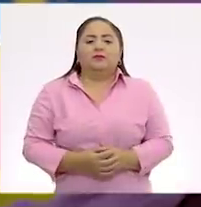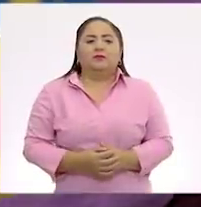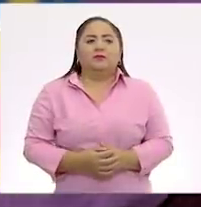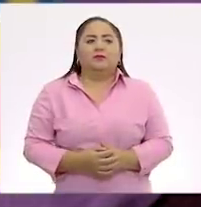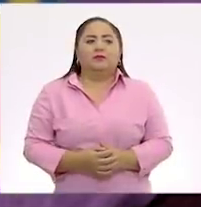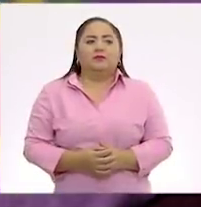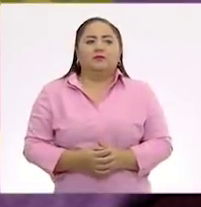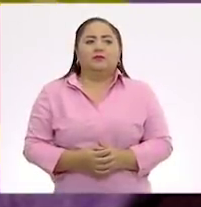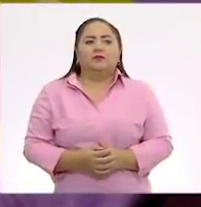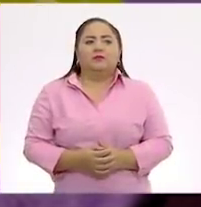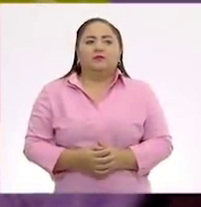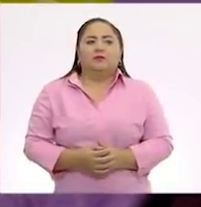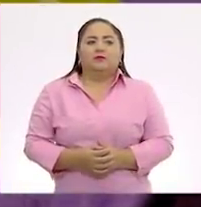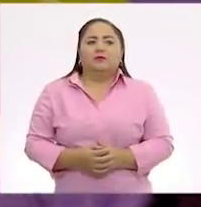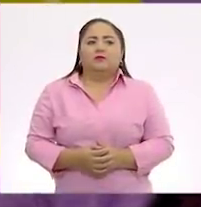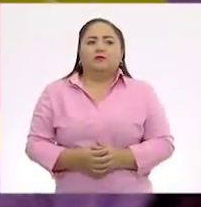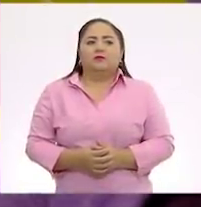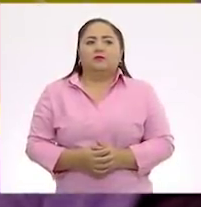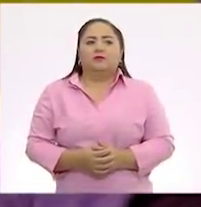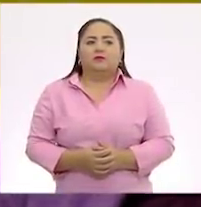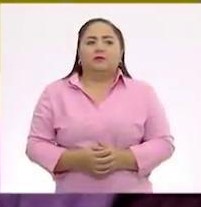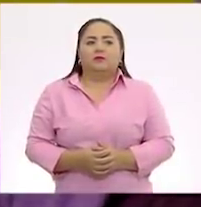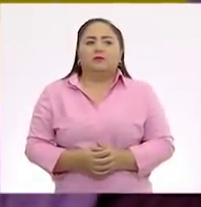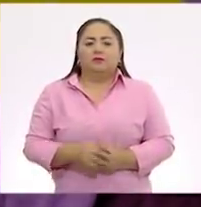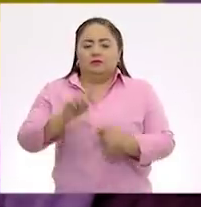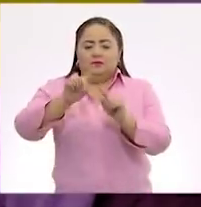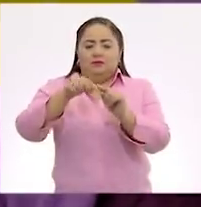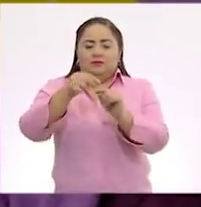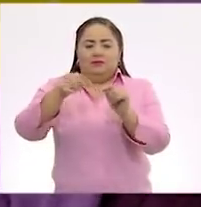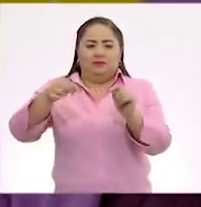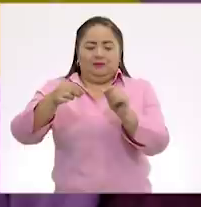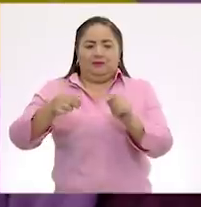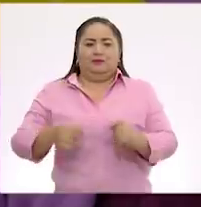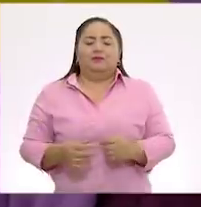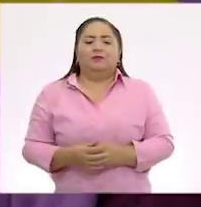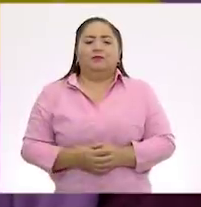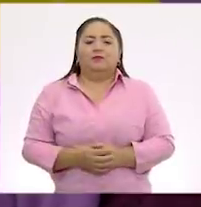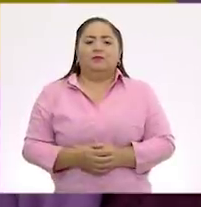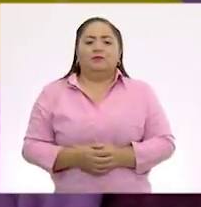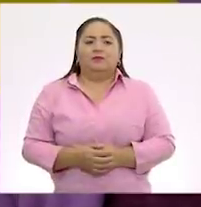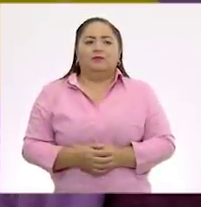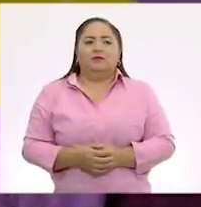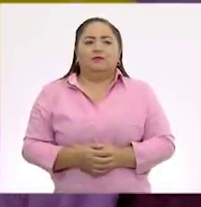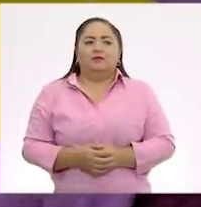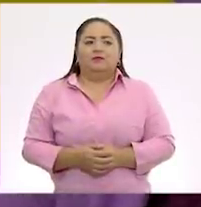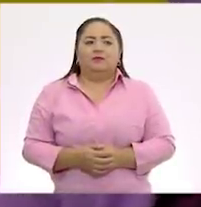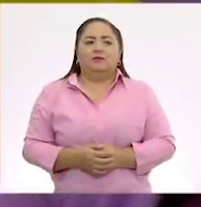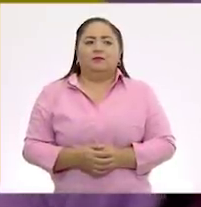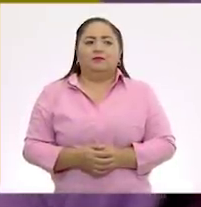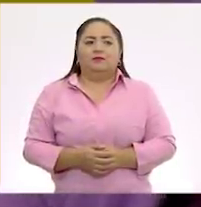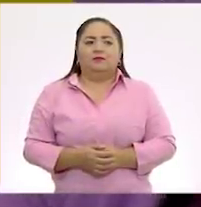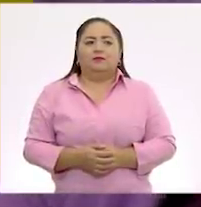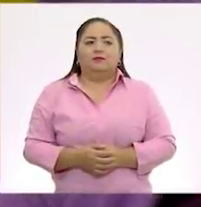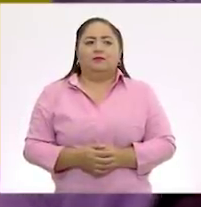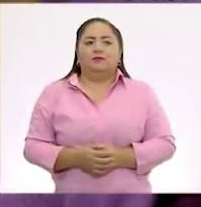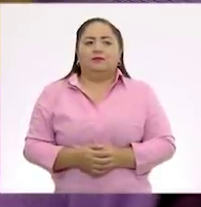Ajá. Vamos a hacer un pequeño nudo para que sostenga nuestra pieza de